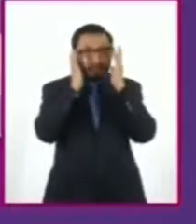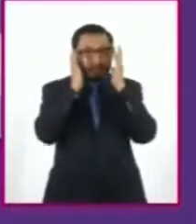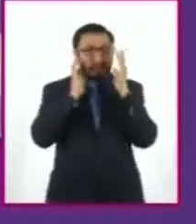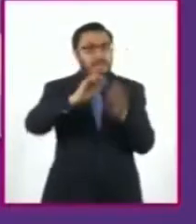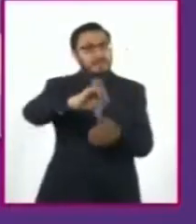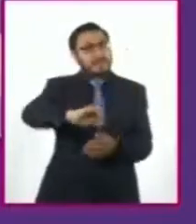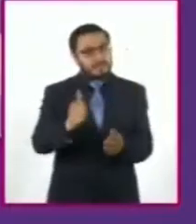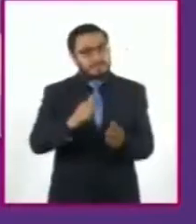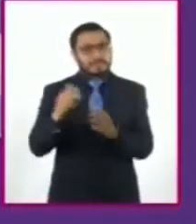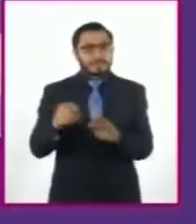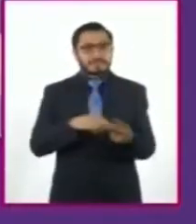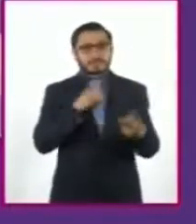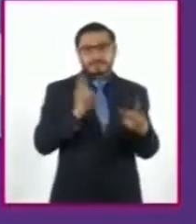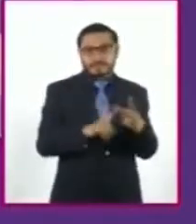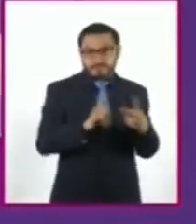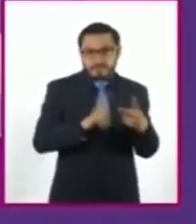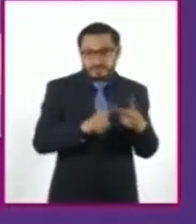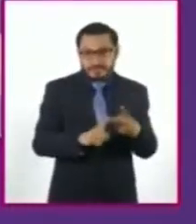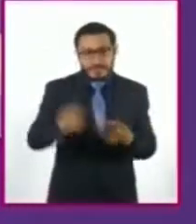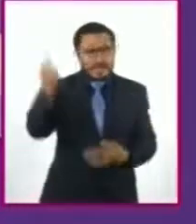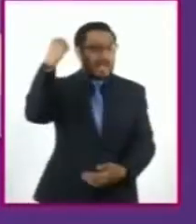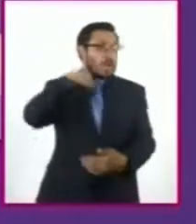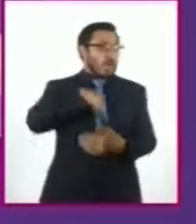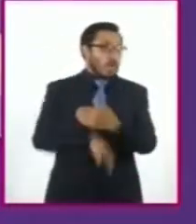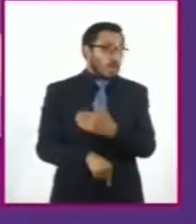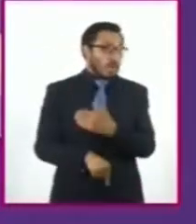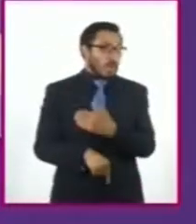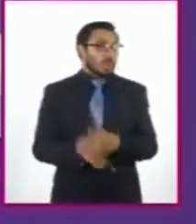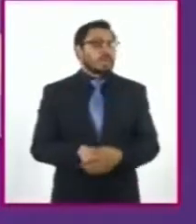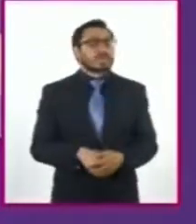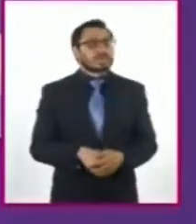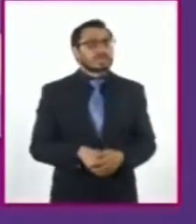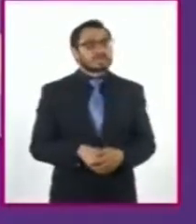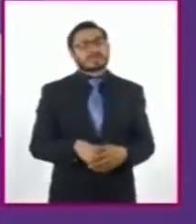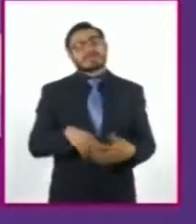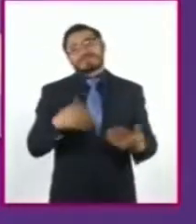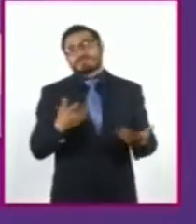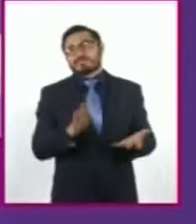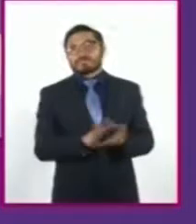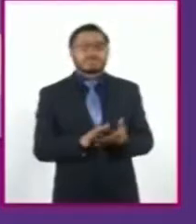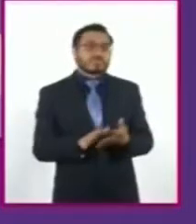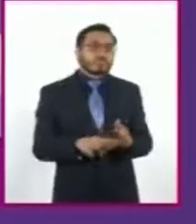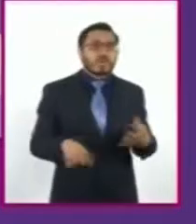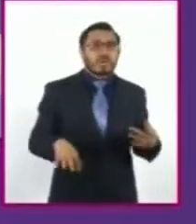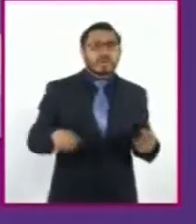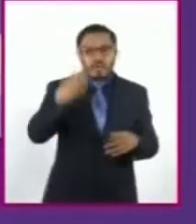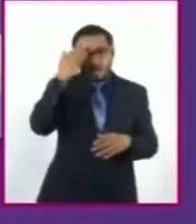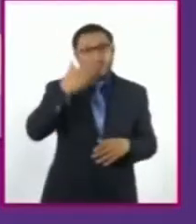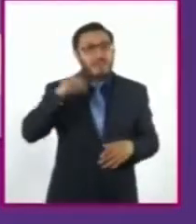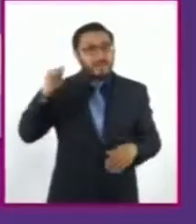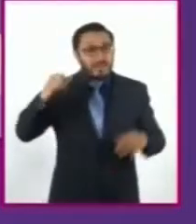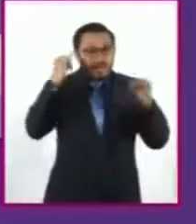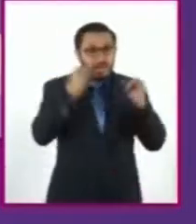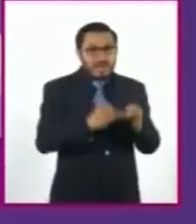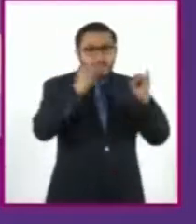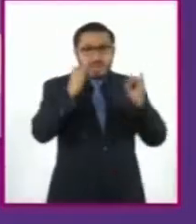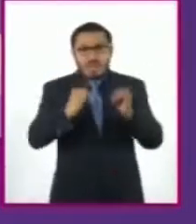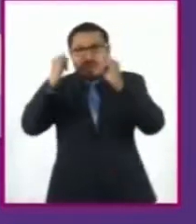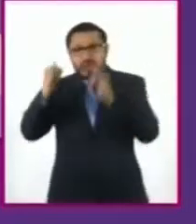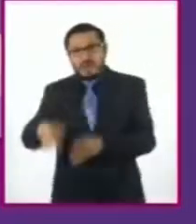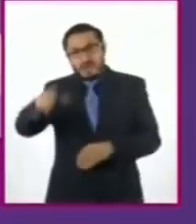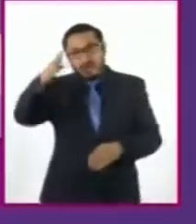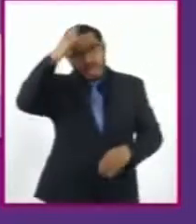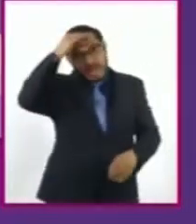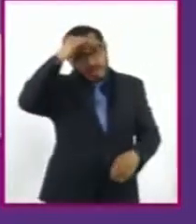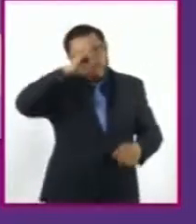lado, tenemos los factores internos, que se asocian con las capacidades individuales para aprender o